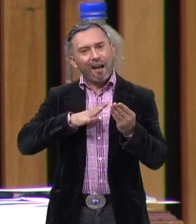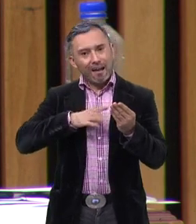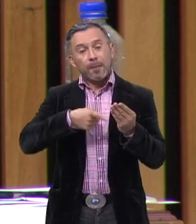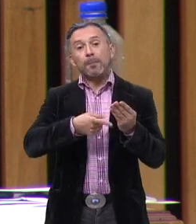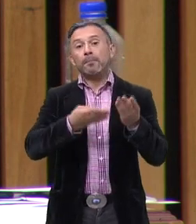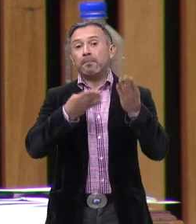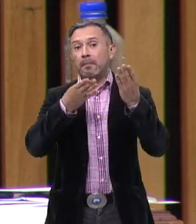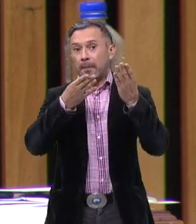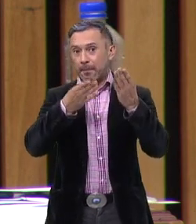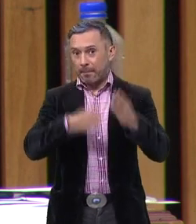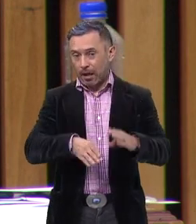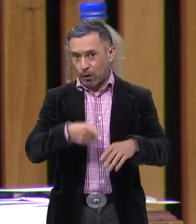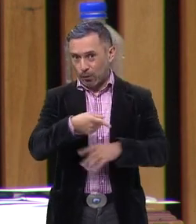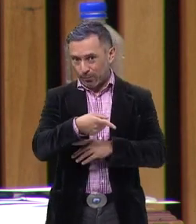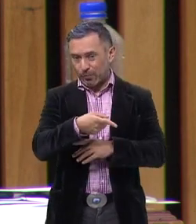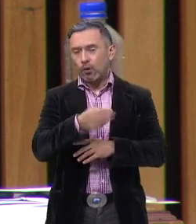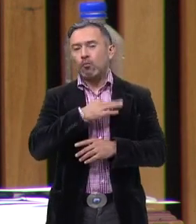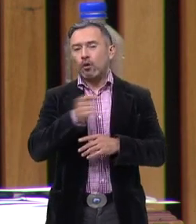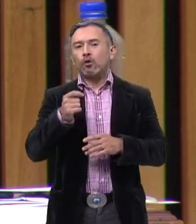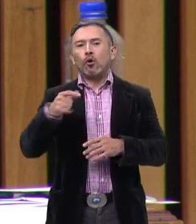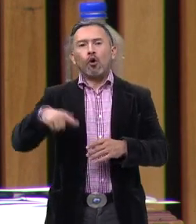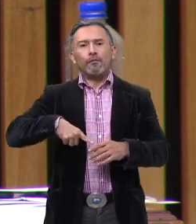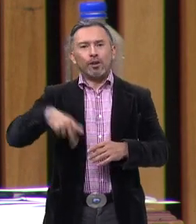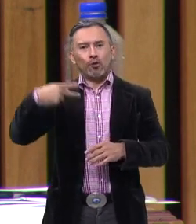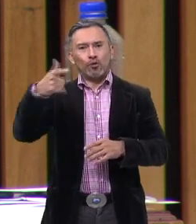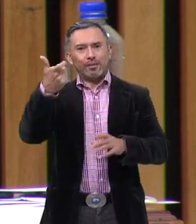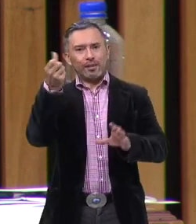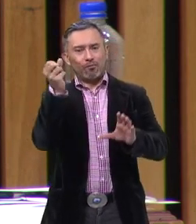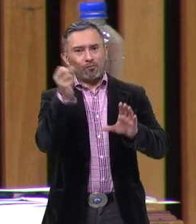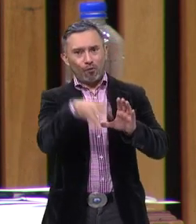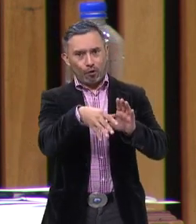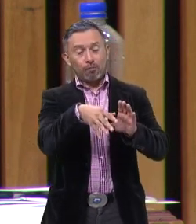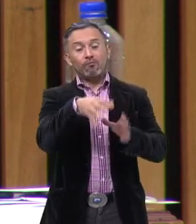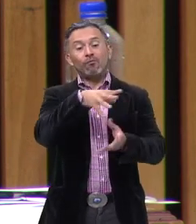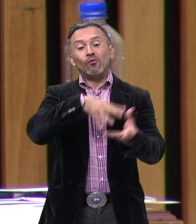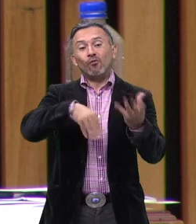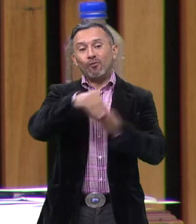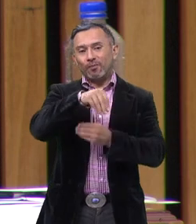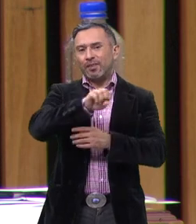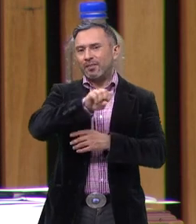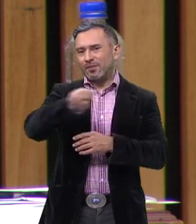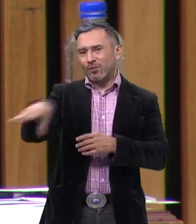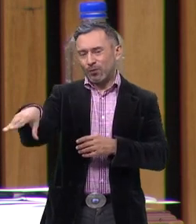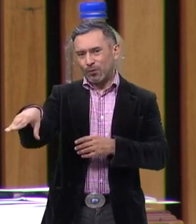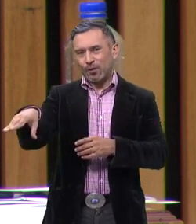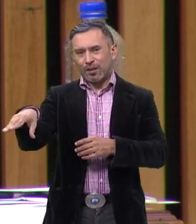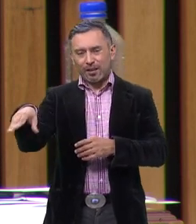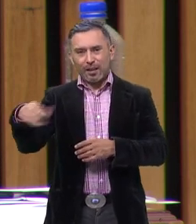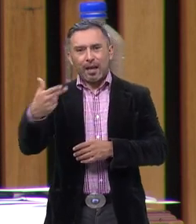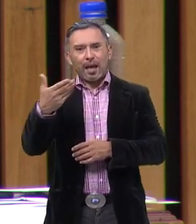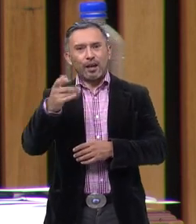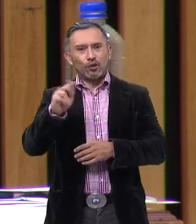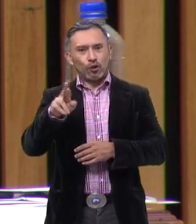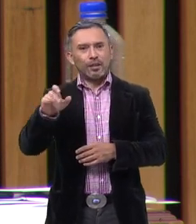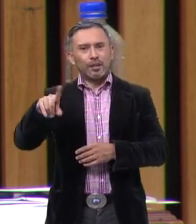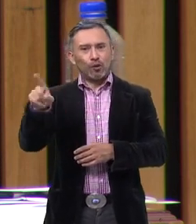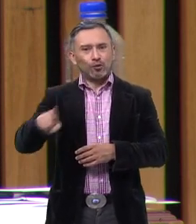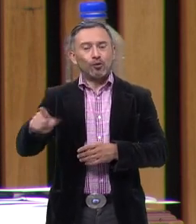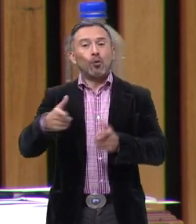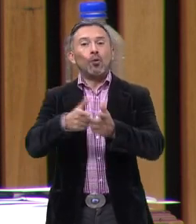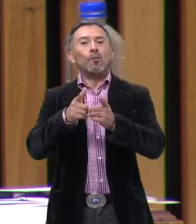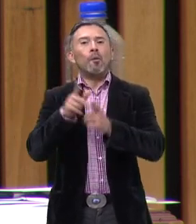donde se depositaron recursos públicos después a la cuenta personal de Héctor Quirós líder del en Aguascalientes